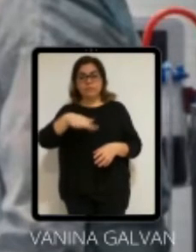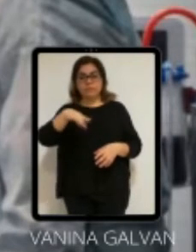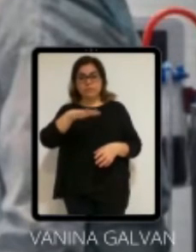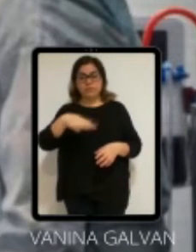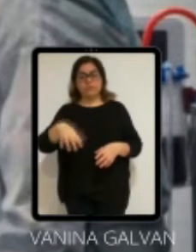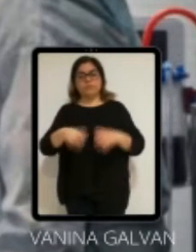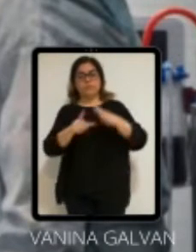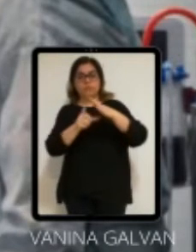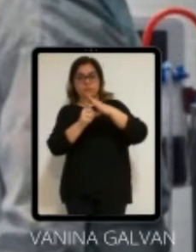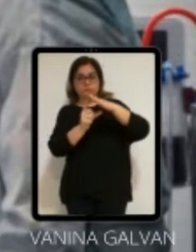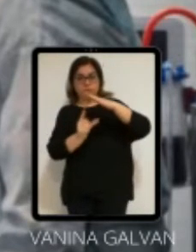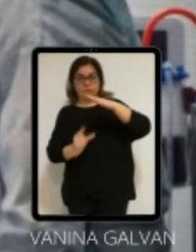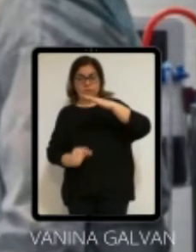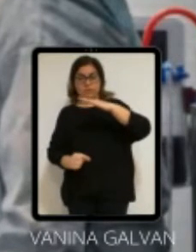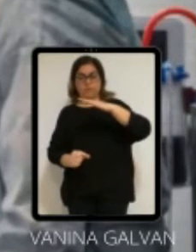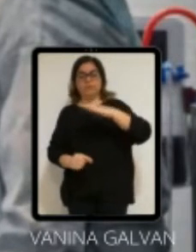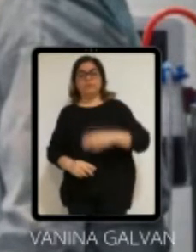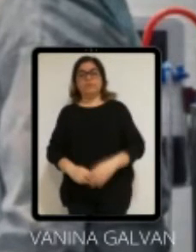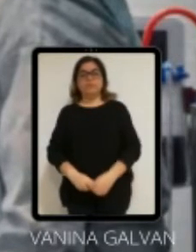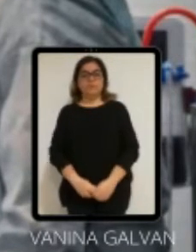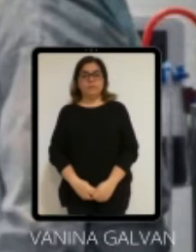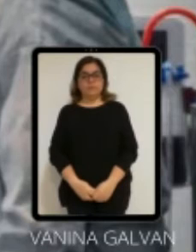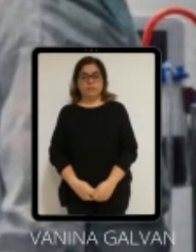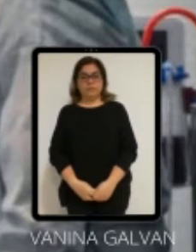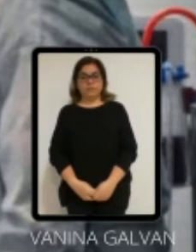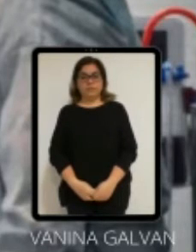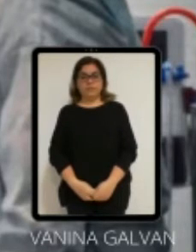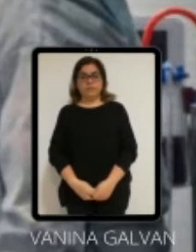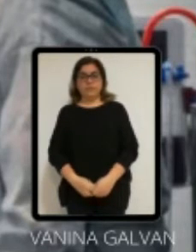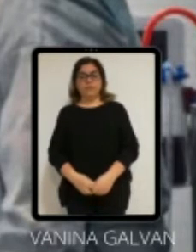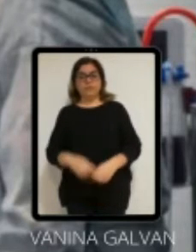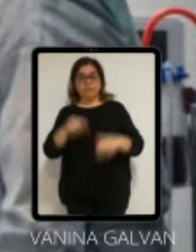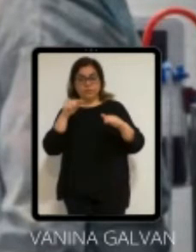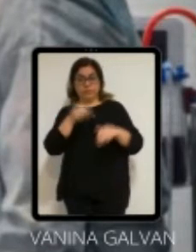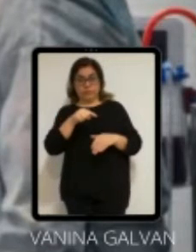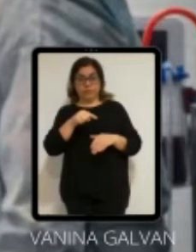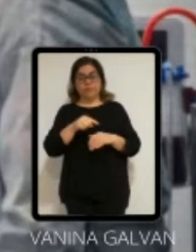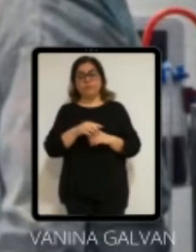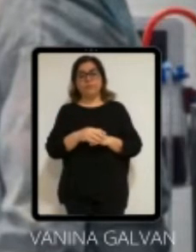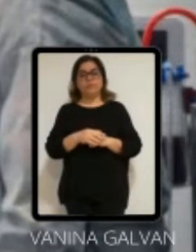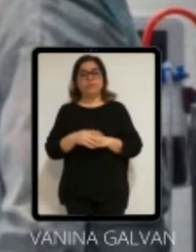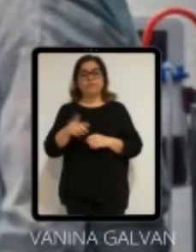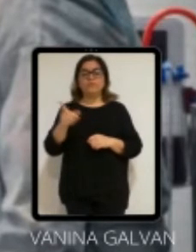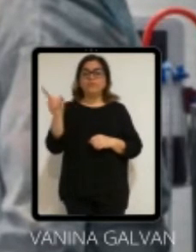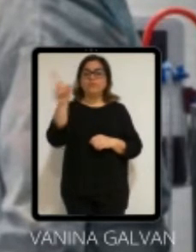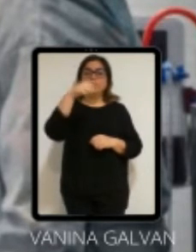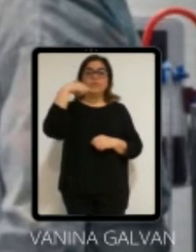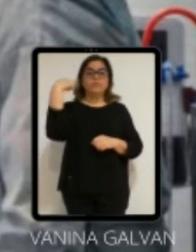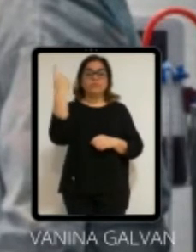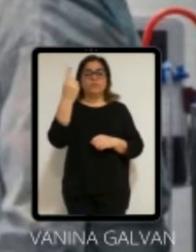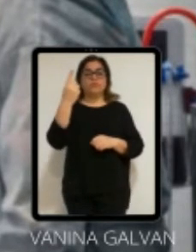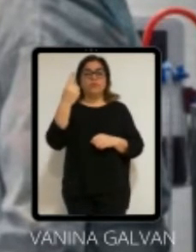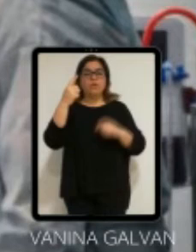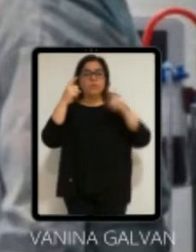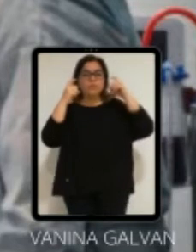nuestra región. Actualmente ya hay terapias intensivas que se encuentran saturadas, incluso Río Negro se está trasladando